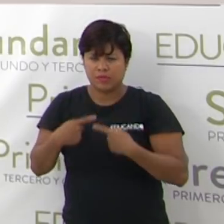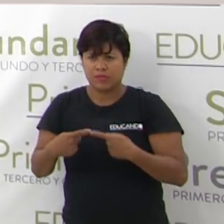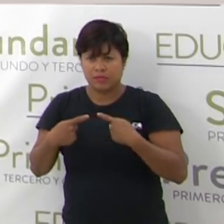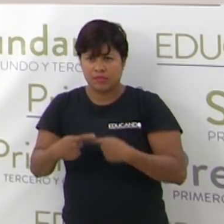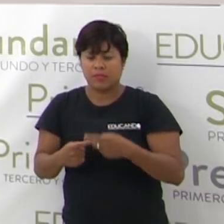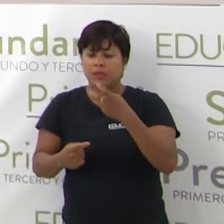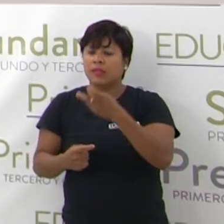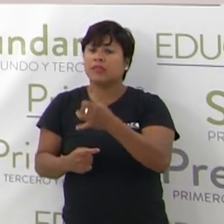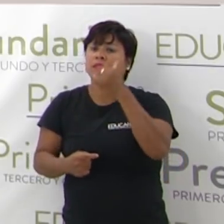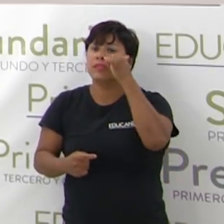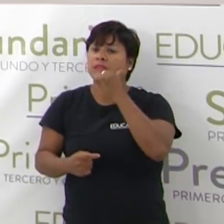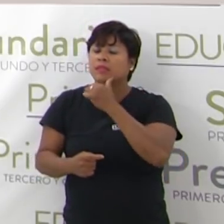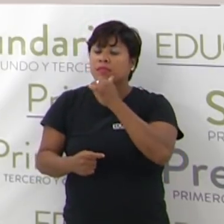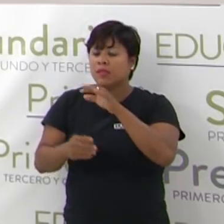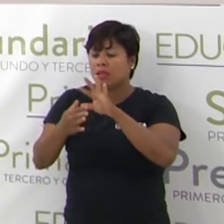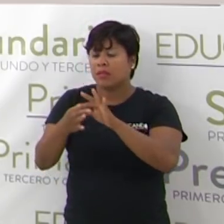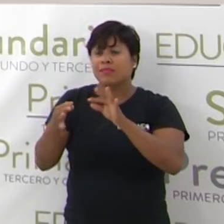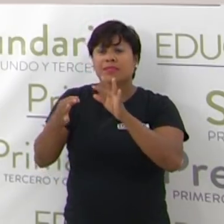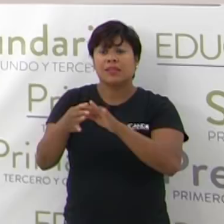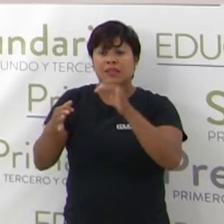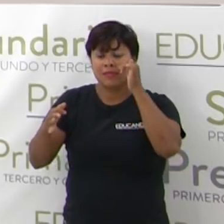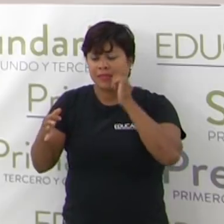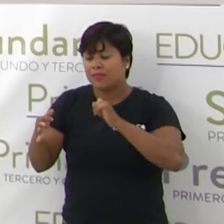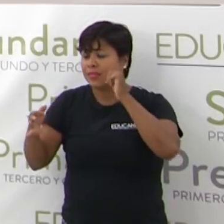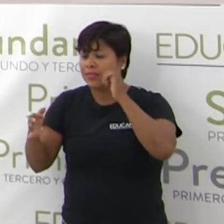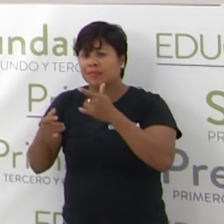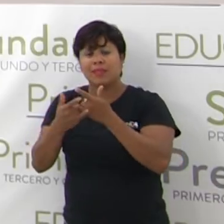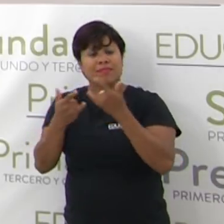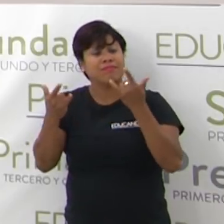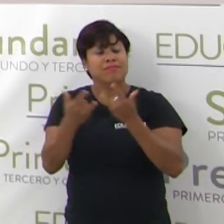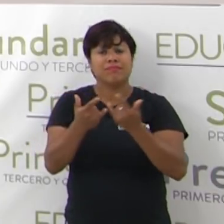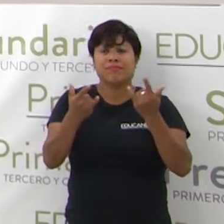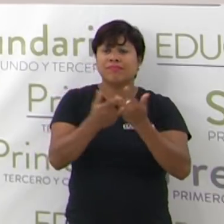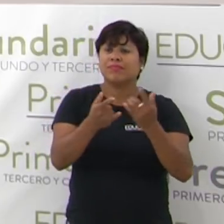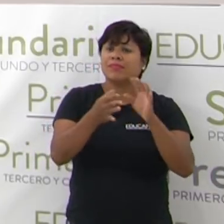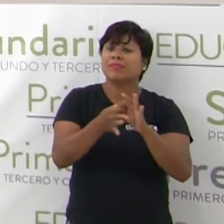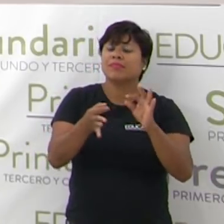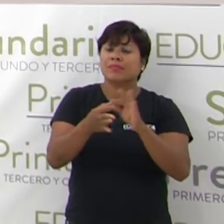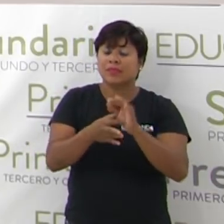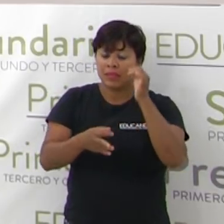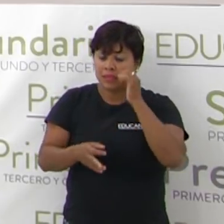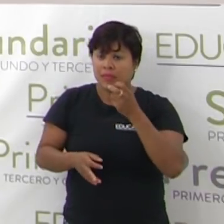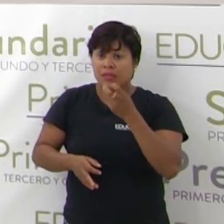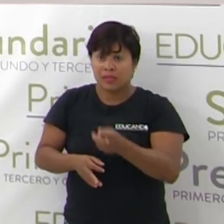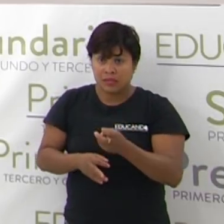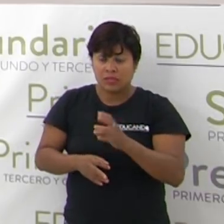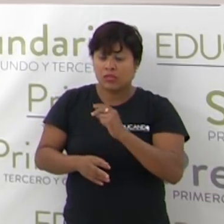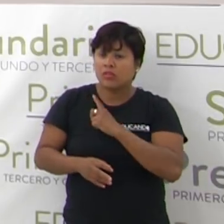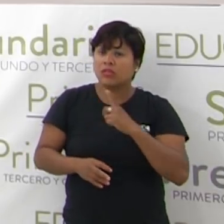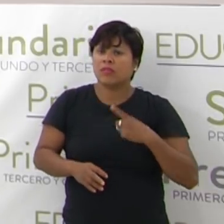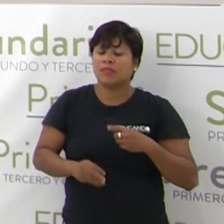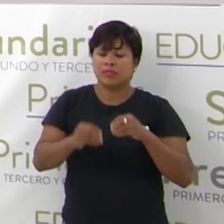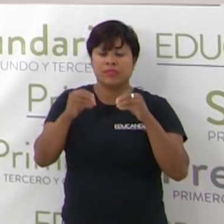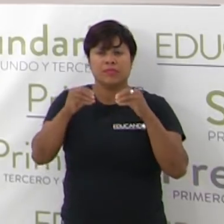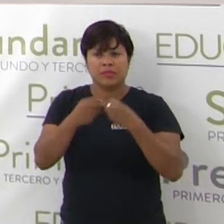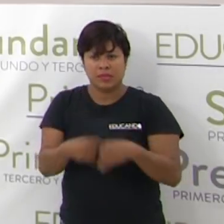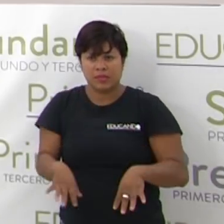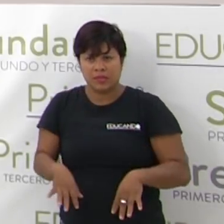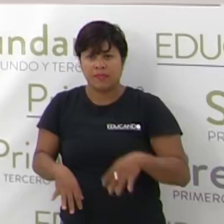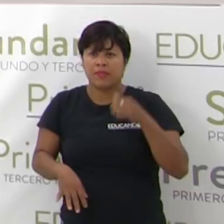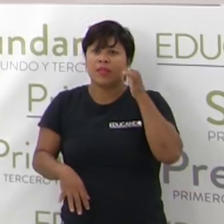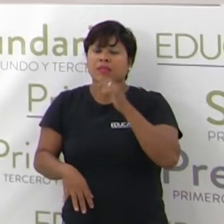humano siempre ha narrado, siempre ha narrado, y que es una práctica que no debemos perder,